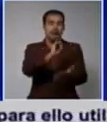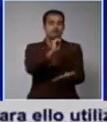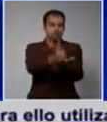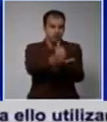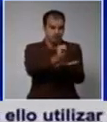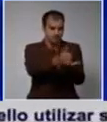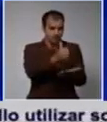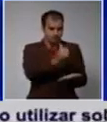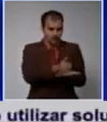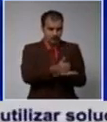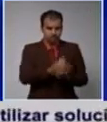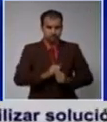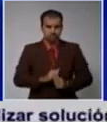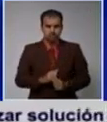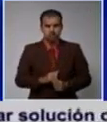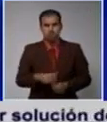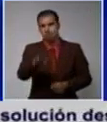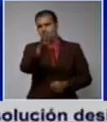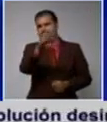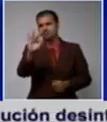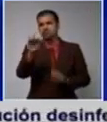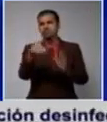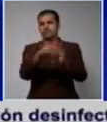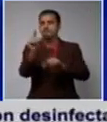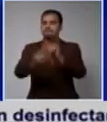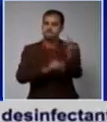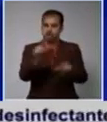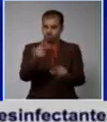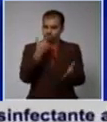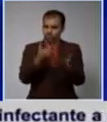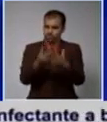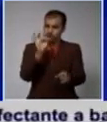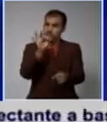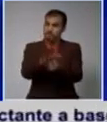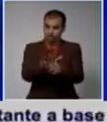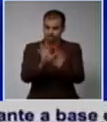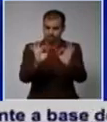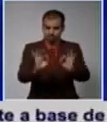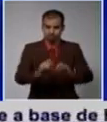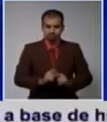48.000 voluntarios que se les va a administrar. Indiscutiblemente es un logro.